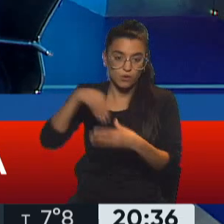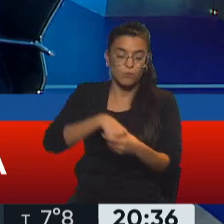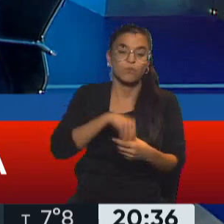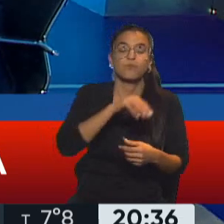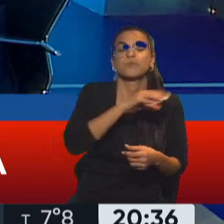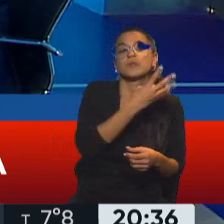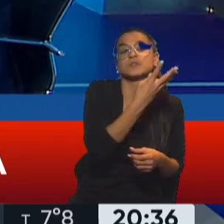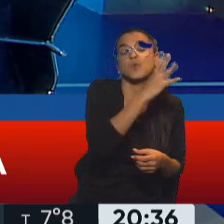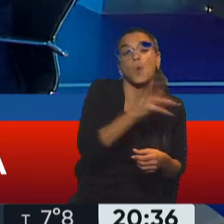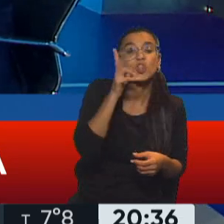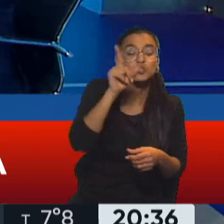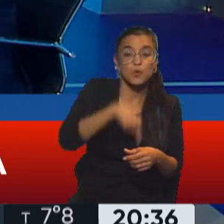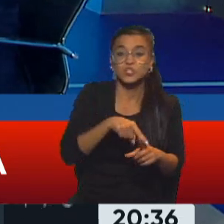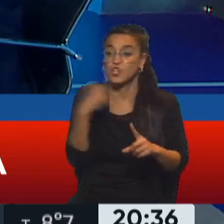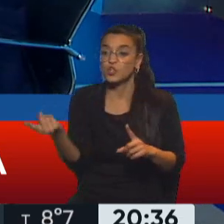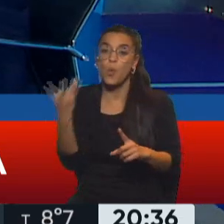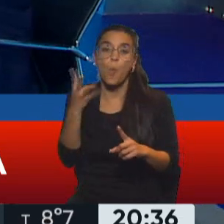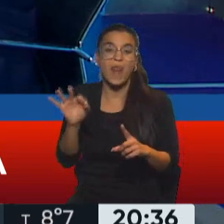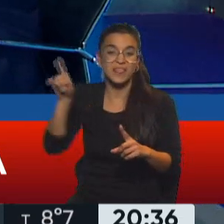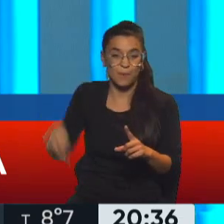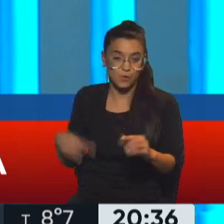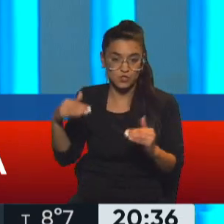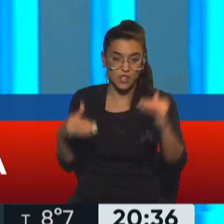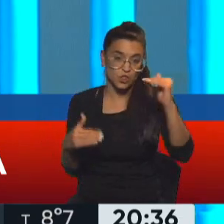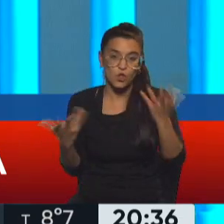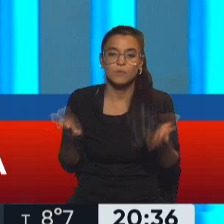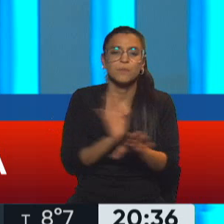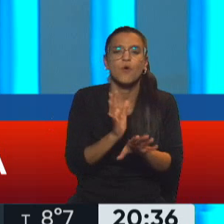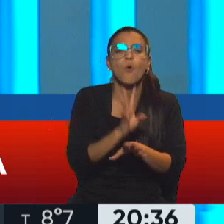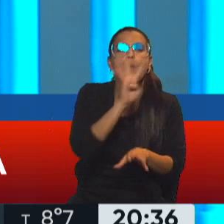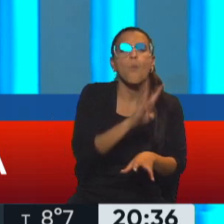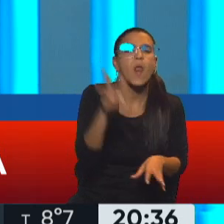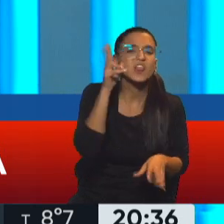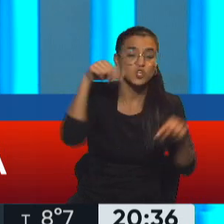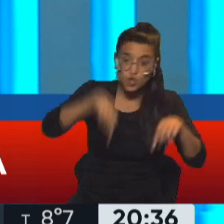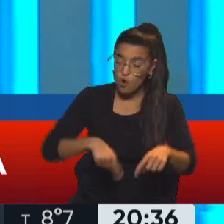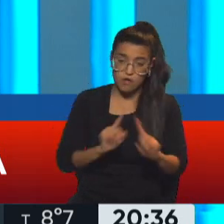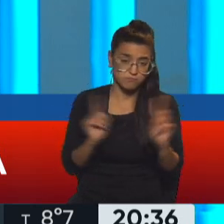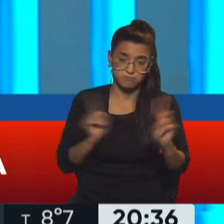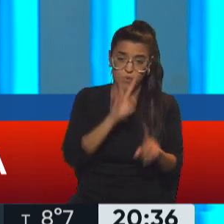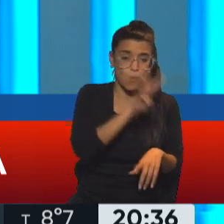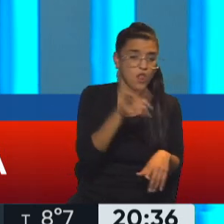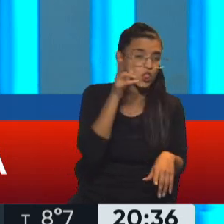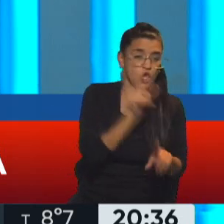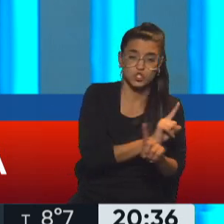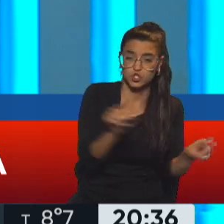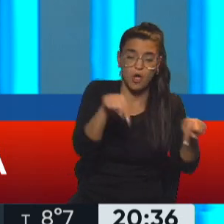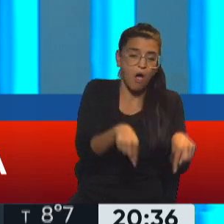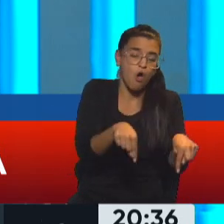40% en la elección presidencial. No tiene 48 en este momento el oficialismo,